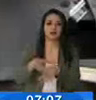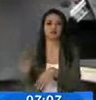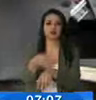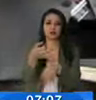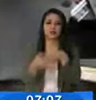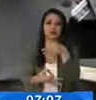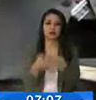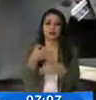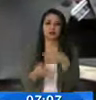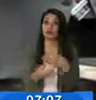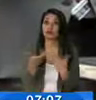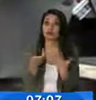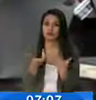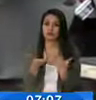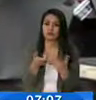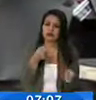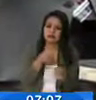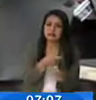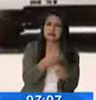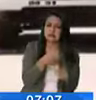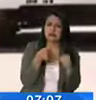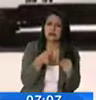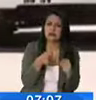por el presunto delito de tortura,